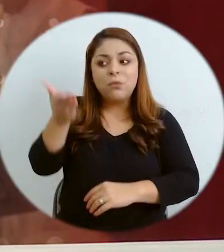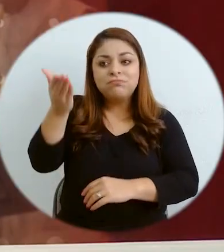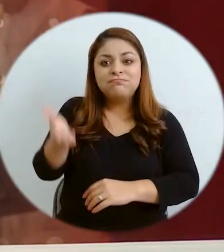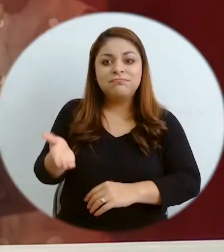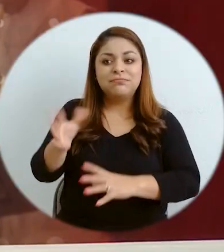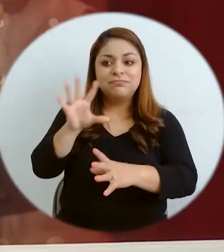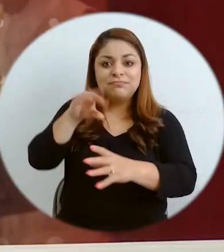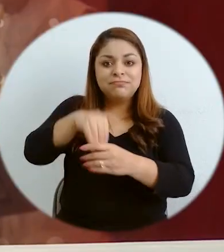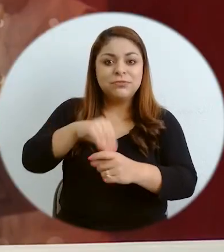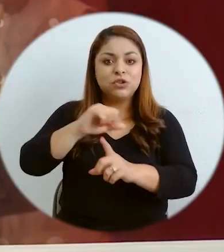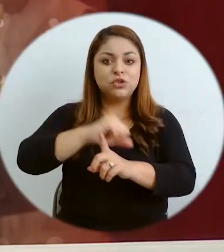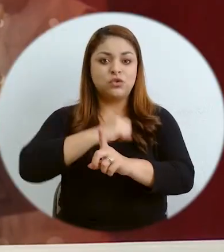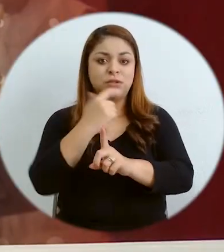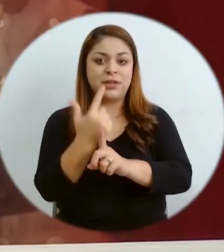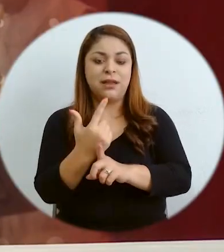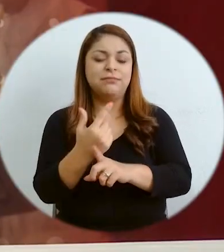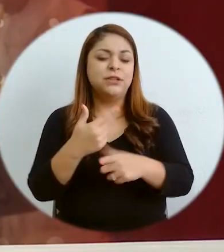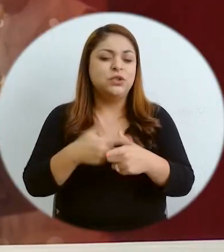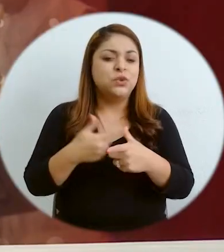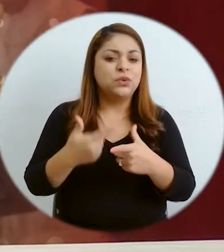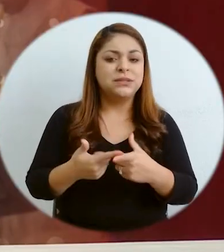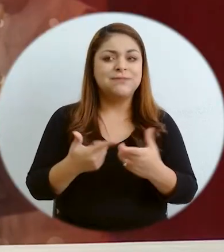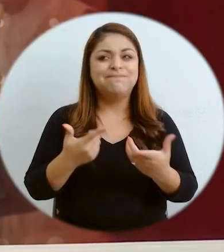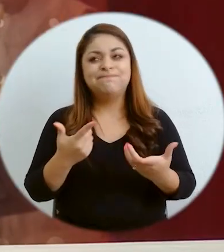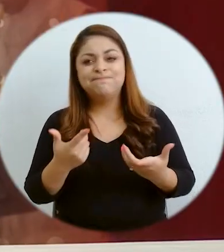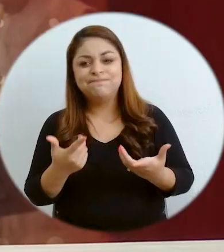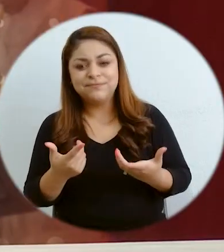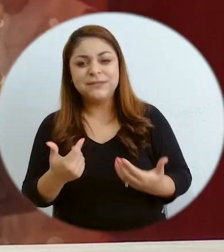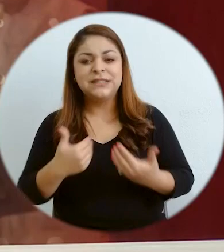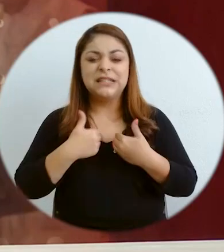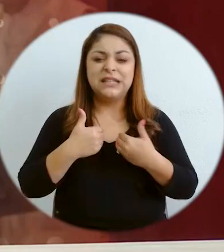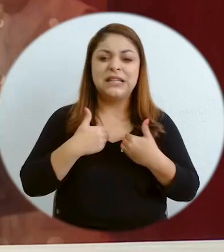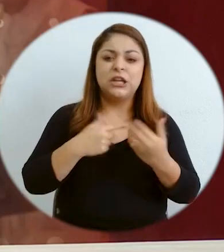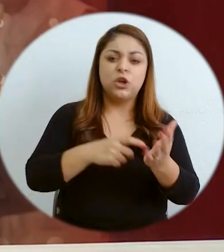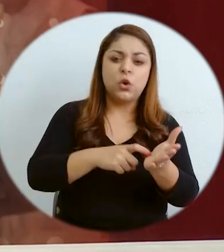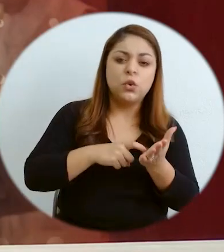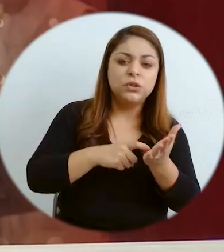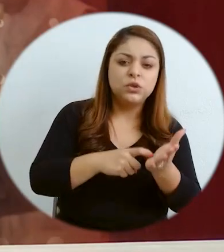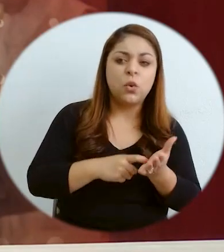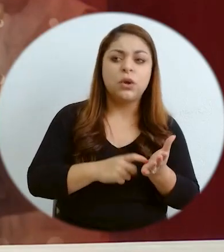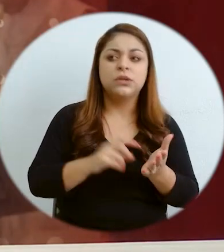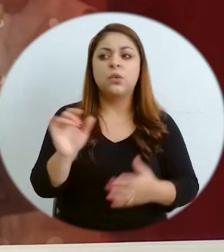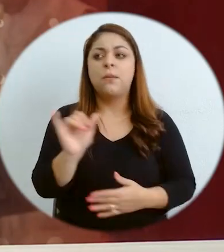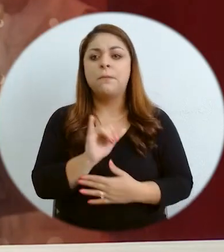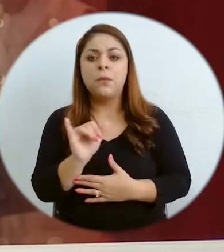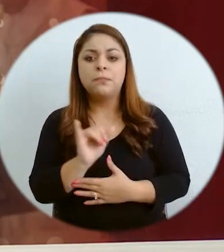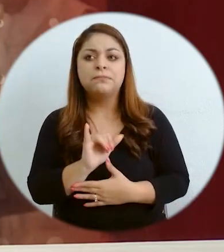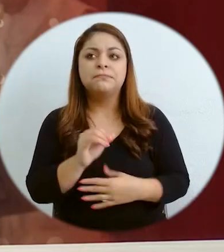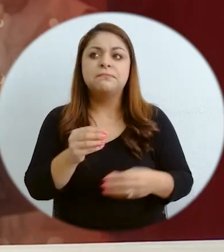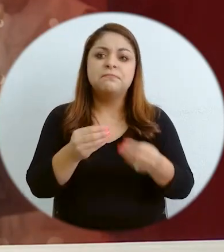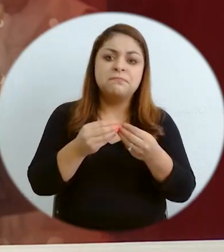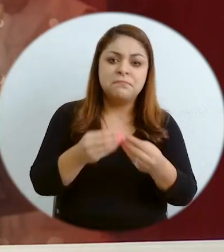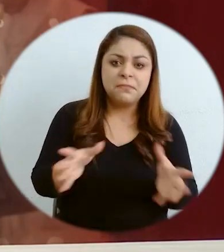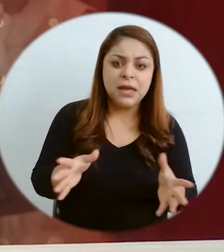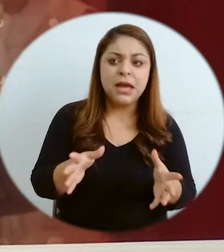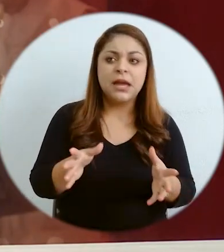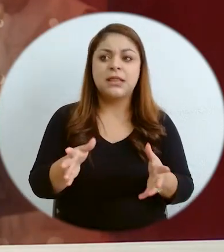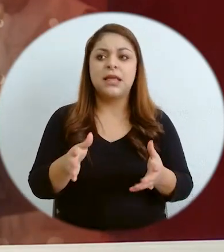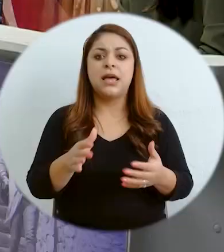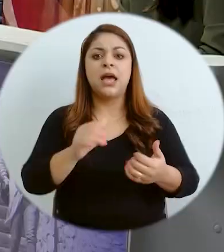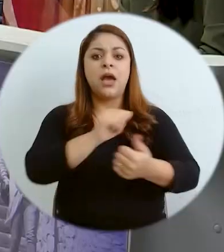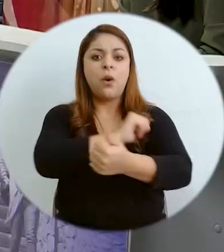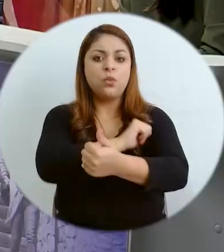Entonces, creo que tal vez por ahí también el hecho de tener cierto tipo de condiciones o haber perdido tal vez cierto tipo